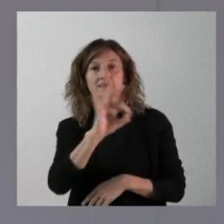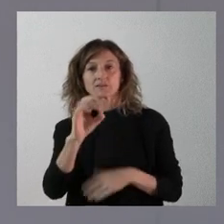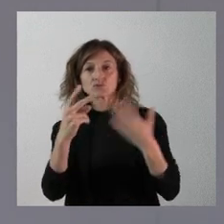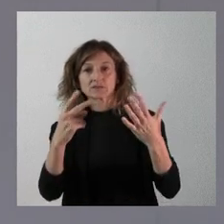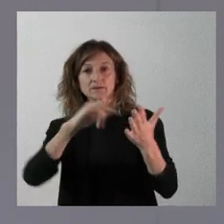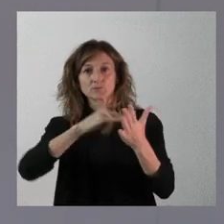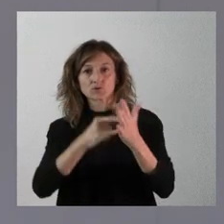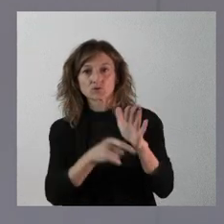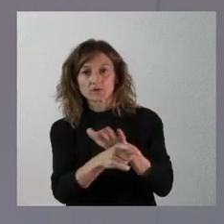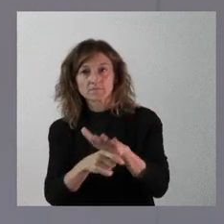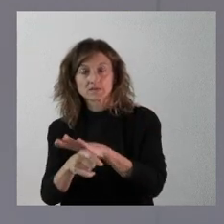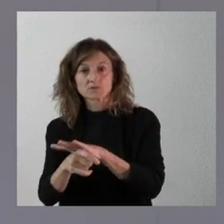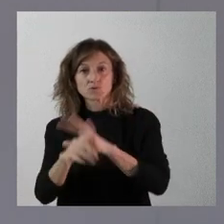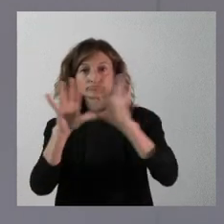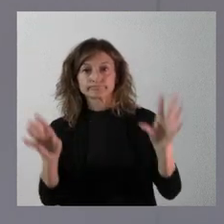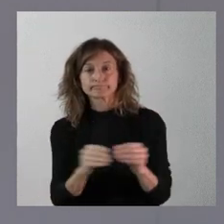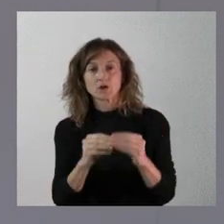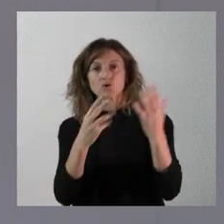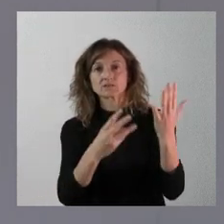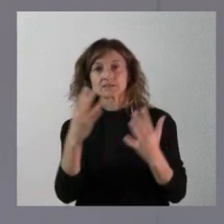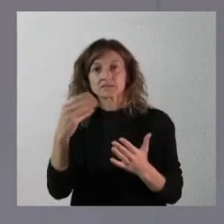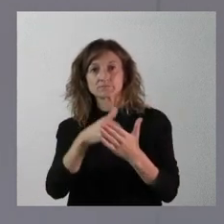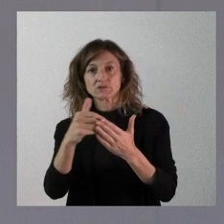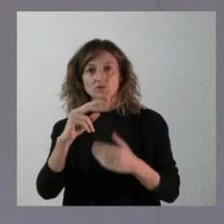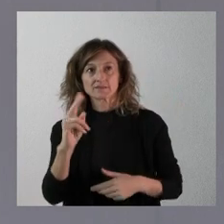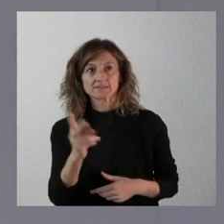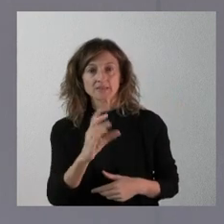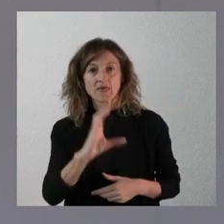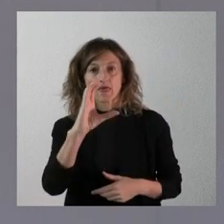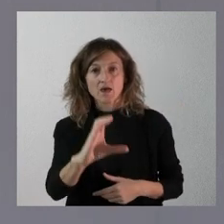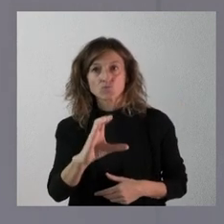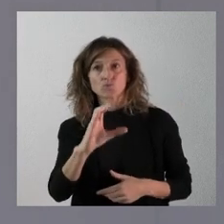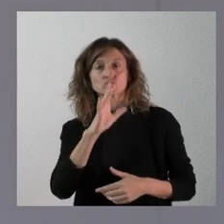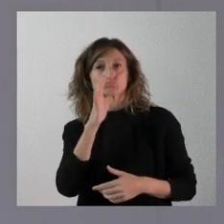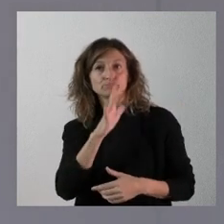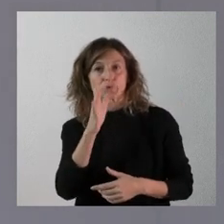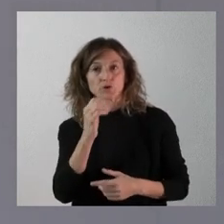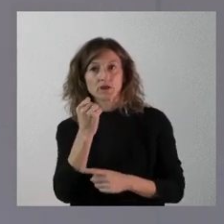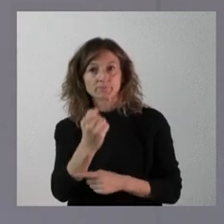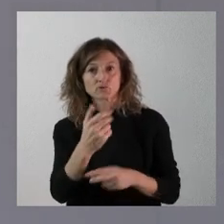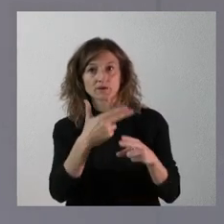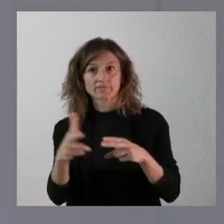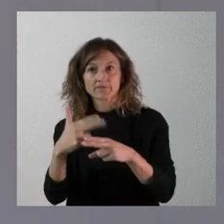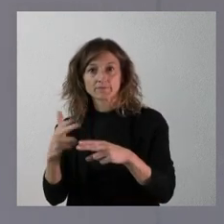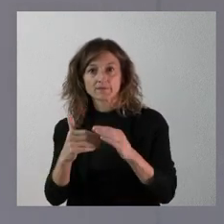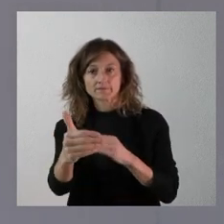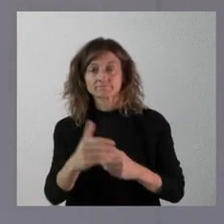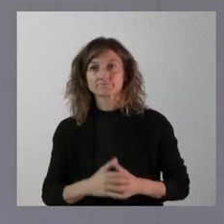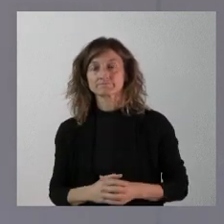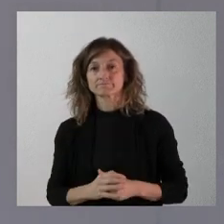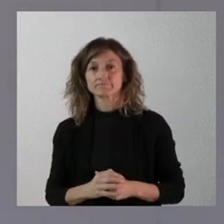proyectos de inversión para un importe de 83 millones de euros que sin lugar a dudas se van a venir reforzados por las actividades que tenemos por delante